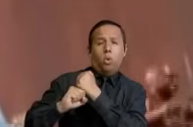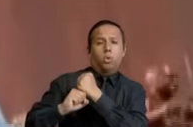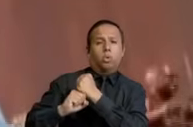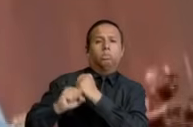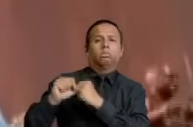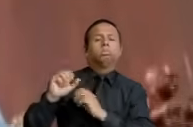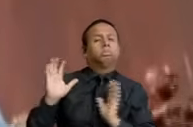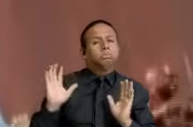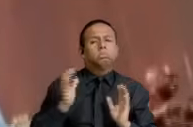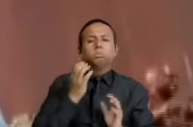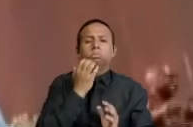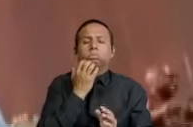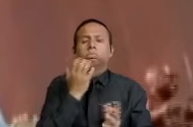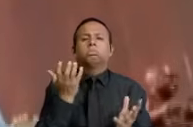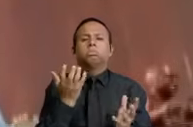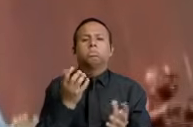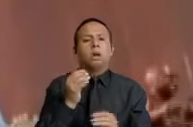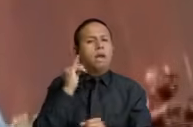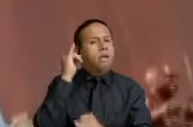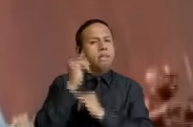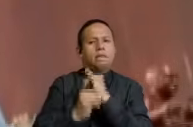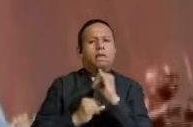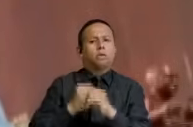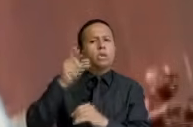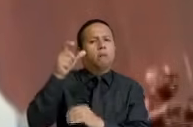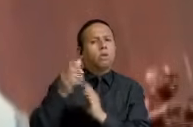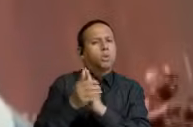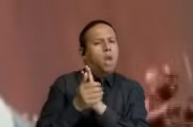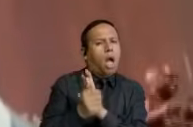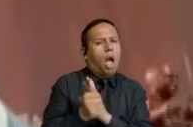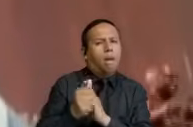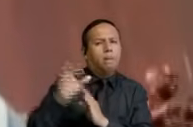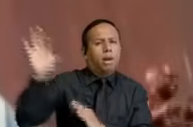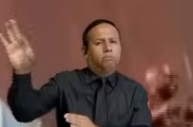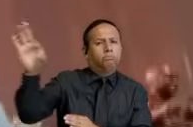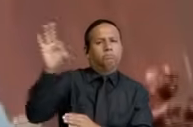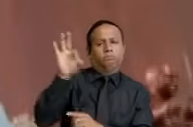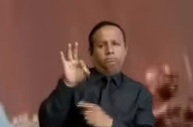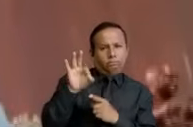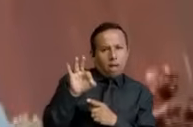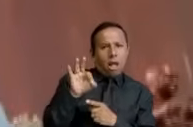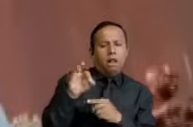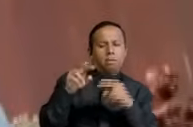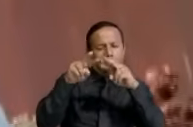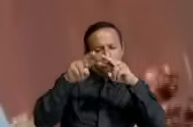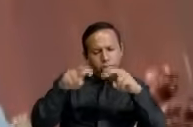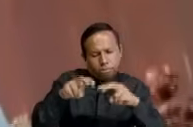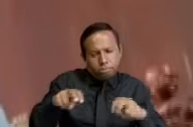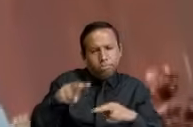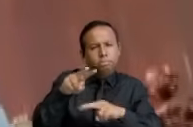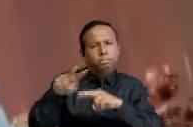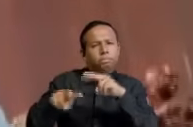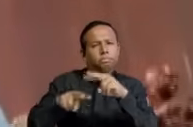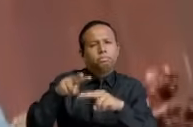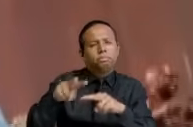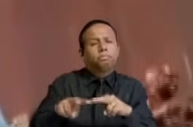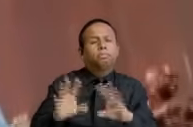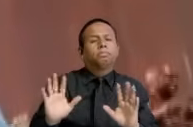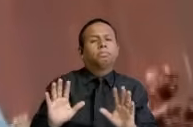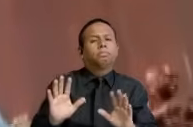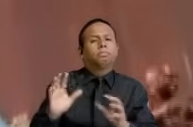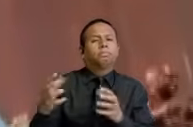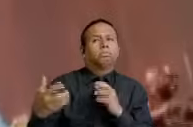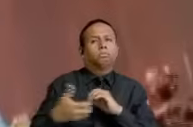perito médico legal internacional en consignación y en colaboración con